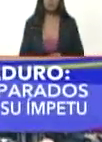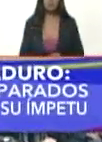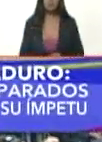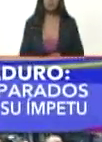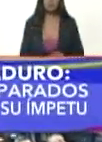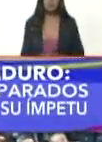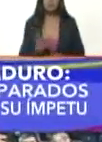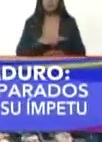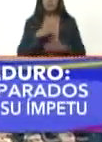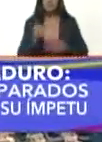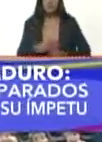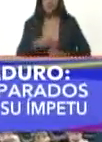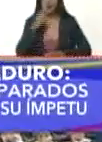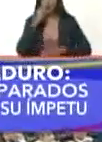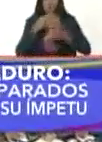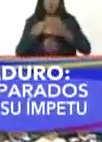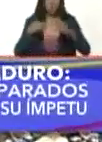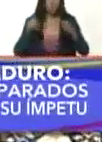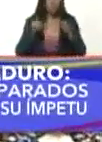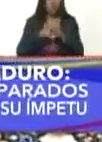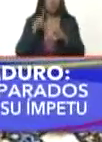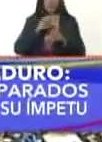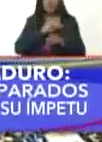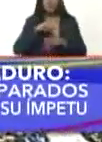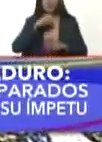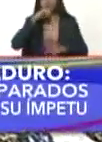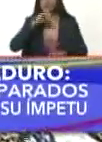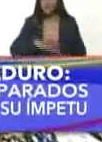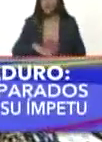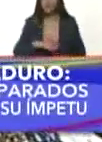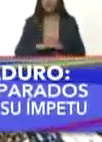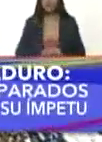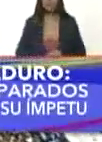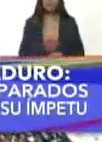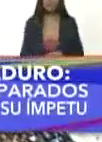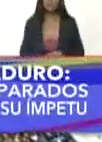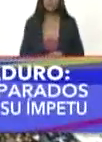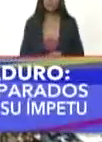la fuerza moral de nuestra historia.